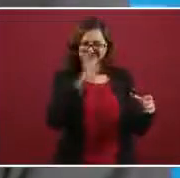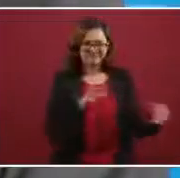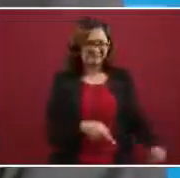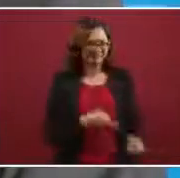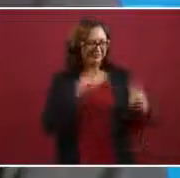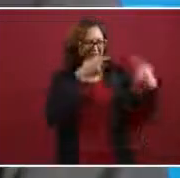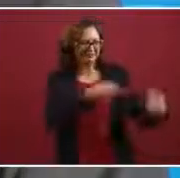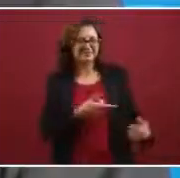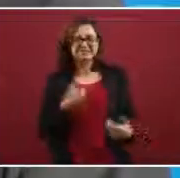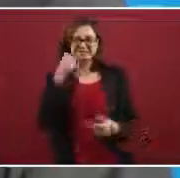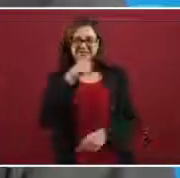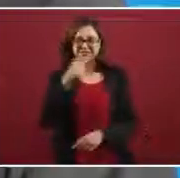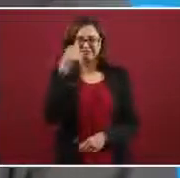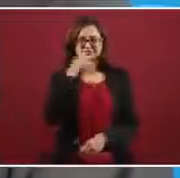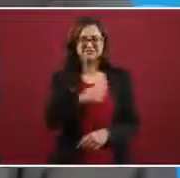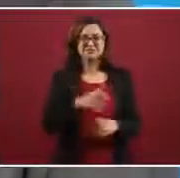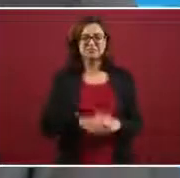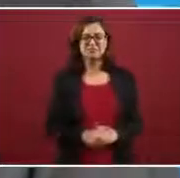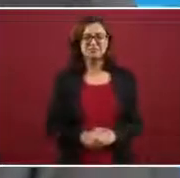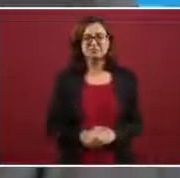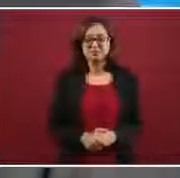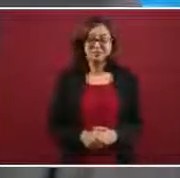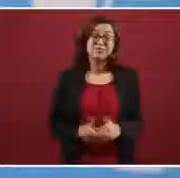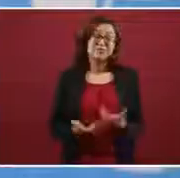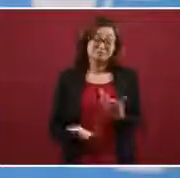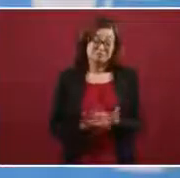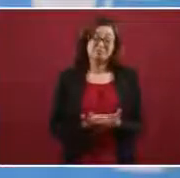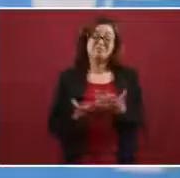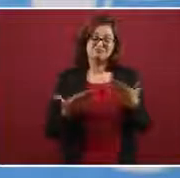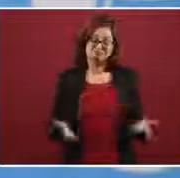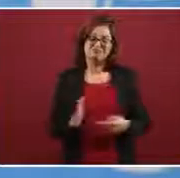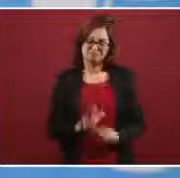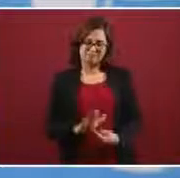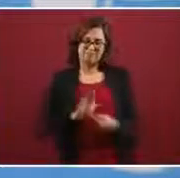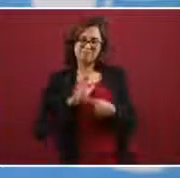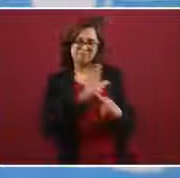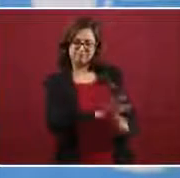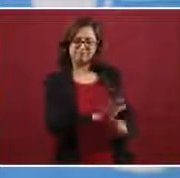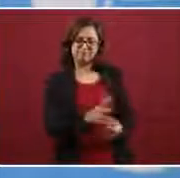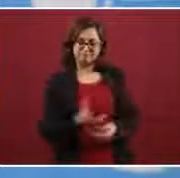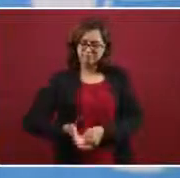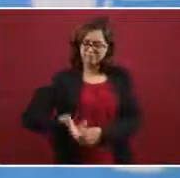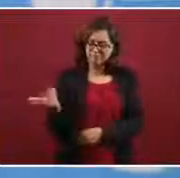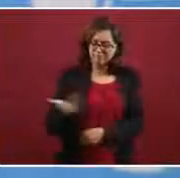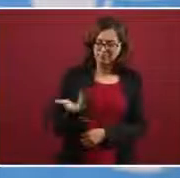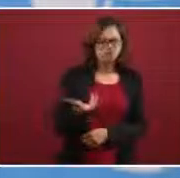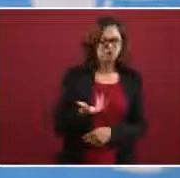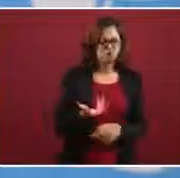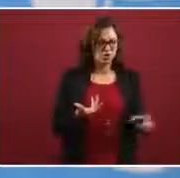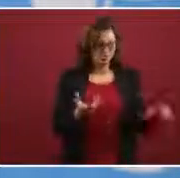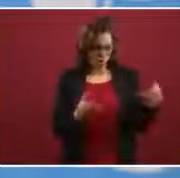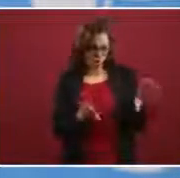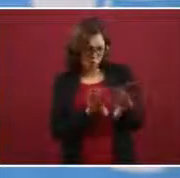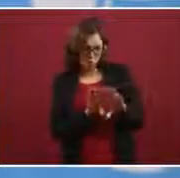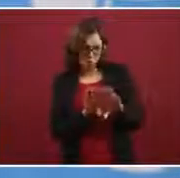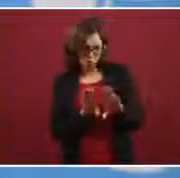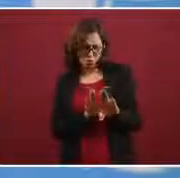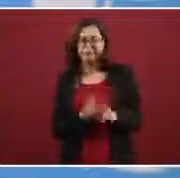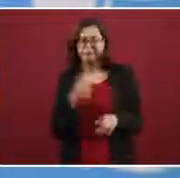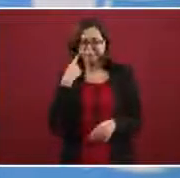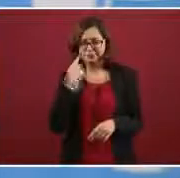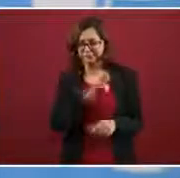conservadora. Pues ahora estamos llevando a la práctica los cómo en